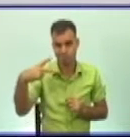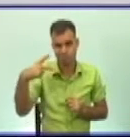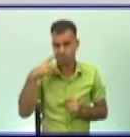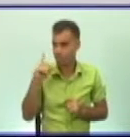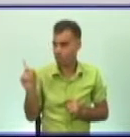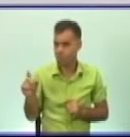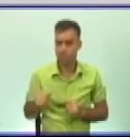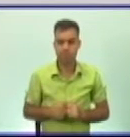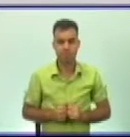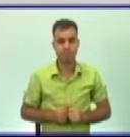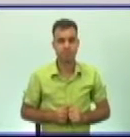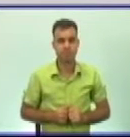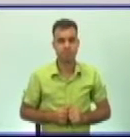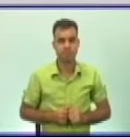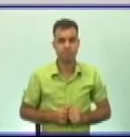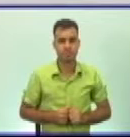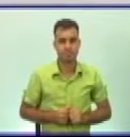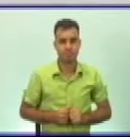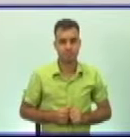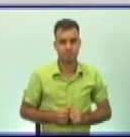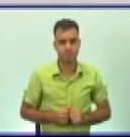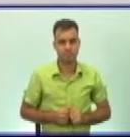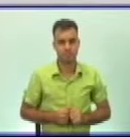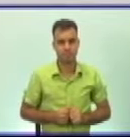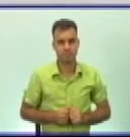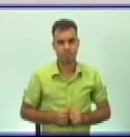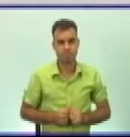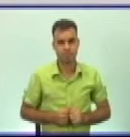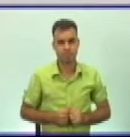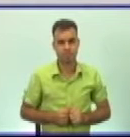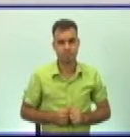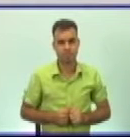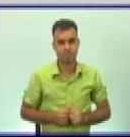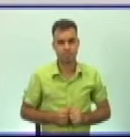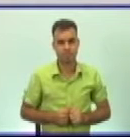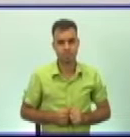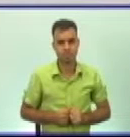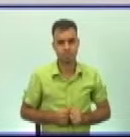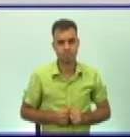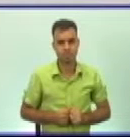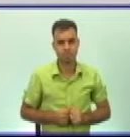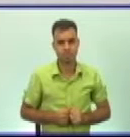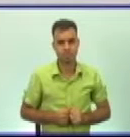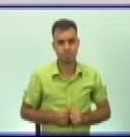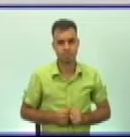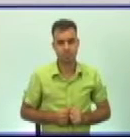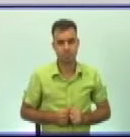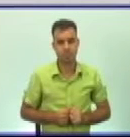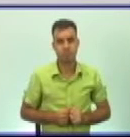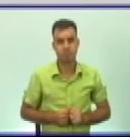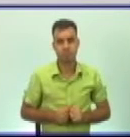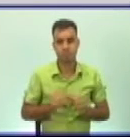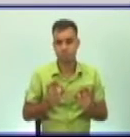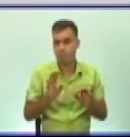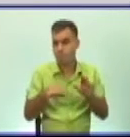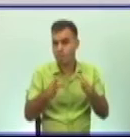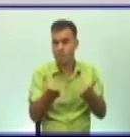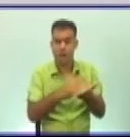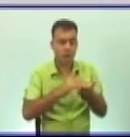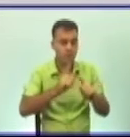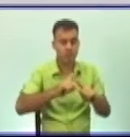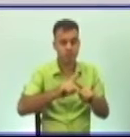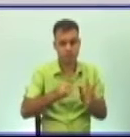hablando de algunos otros ejercicios que les ubicaríamos como referencia según su libro de